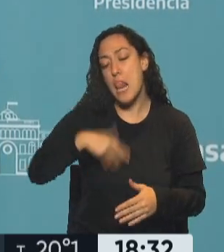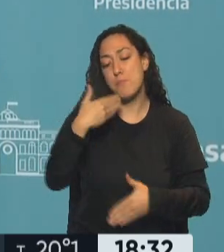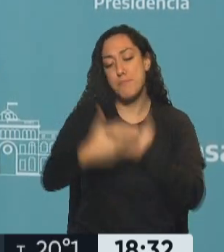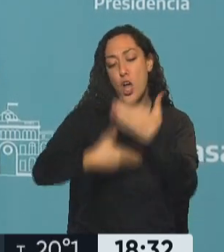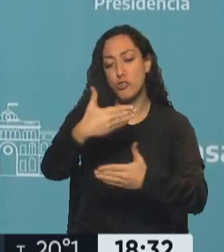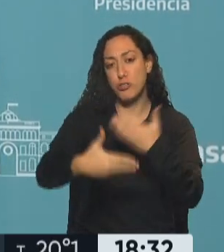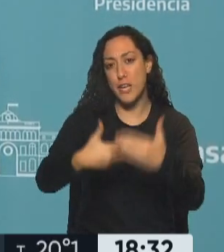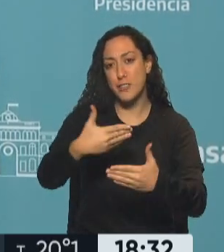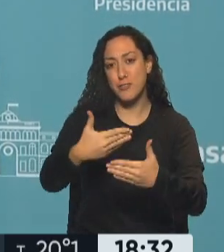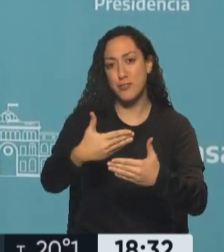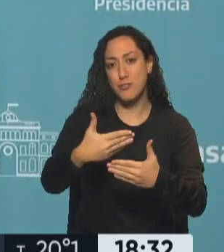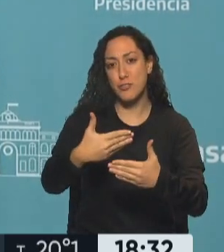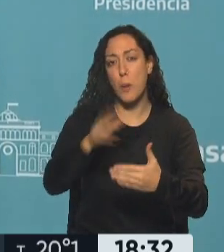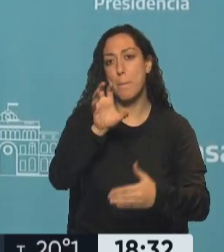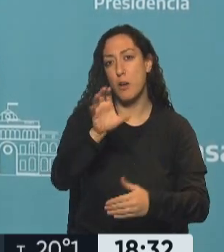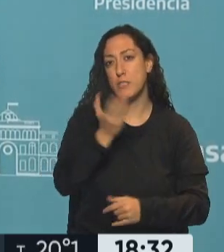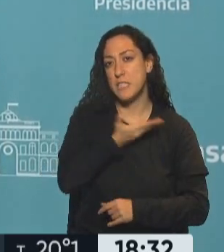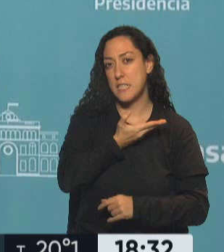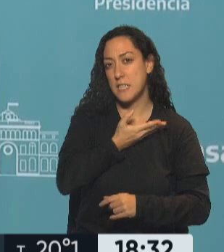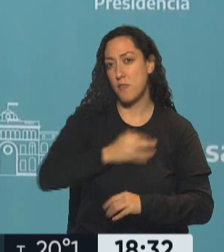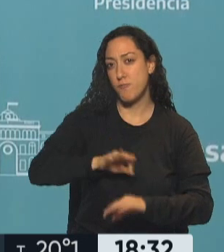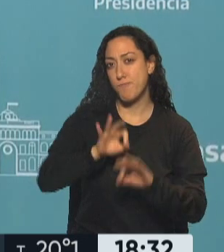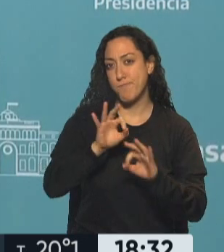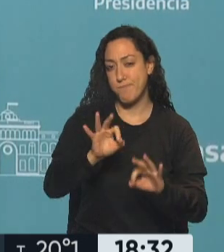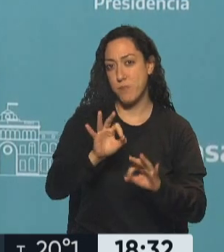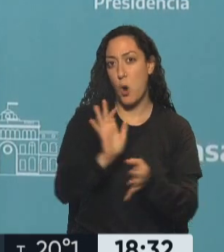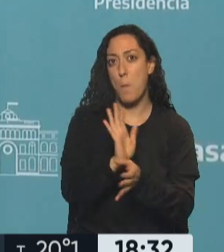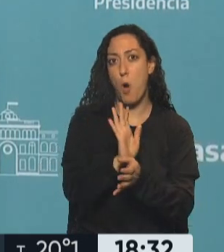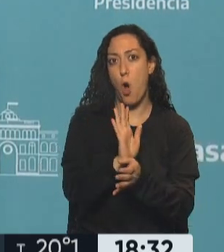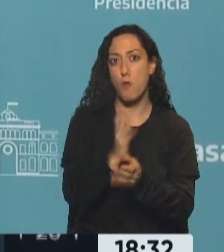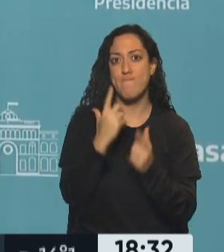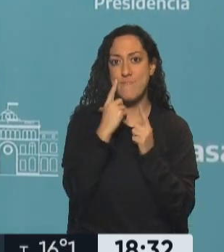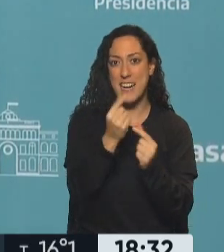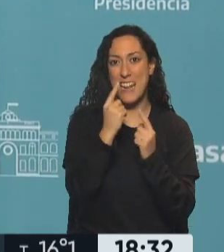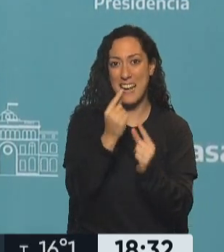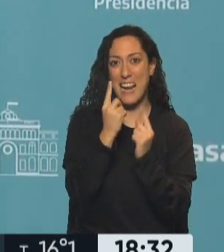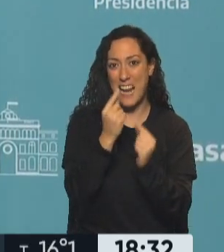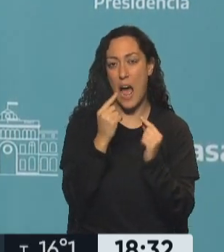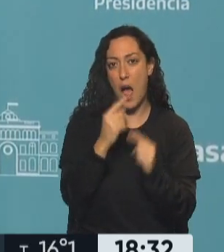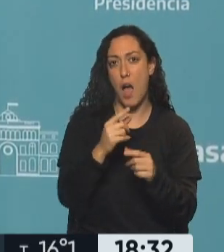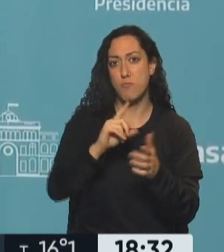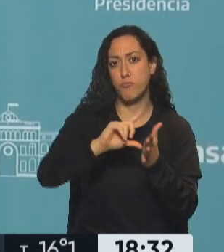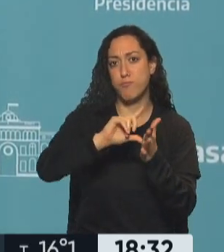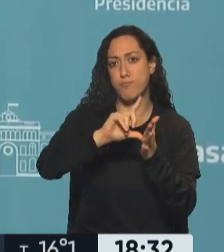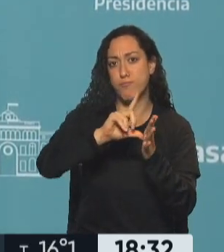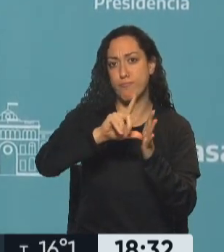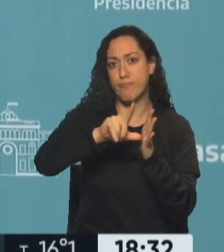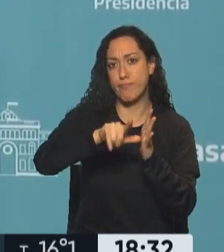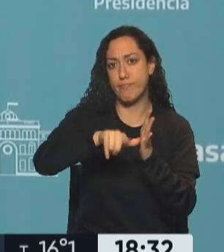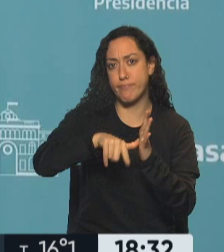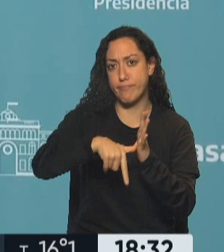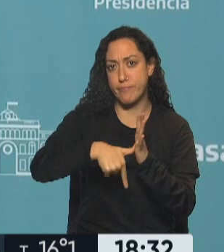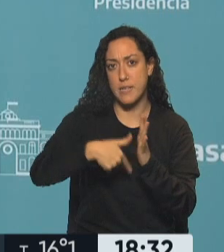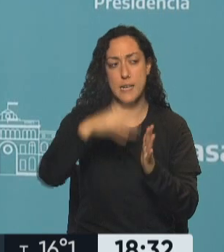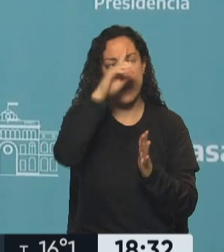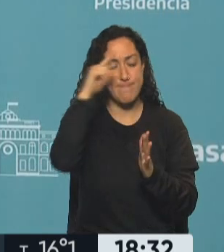que la tuvo la provincia de Santa Fe en un reclamo de largo tiempo ante la Nación